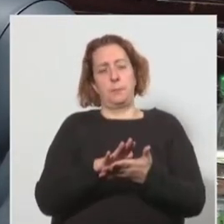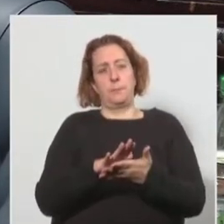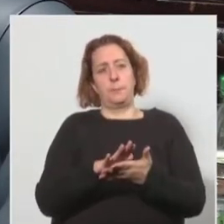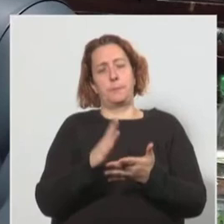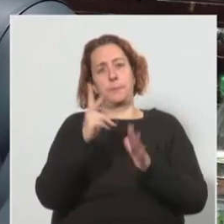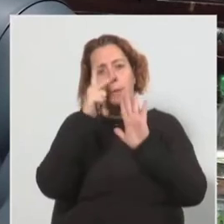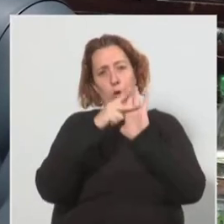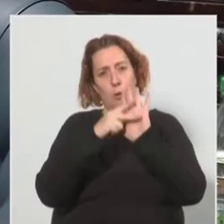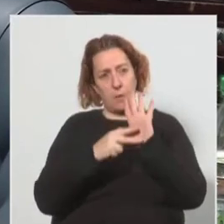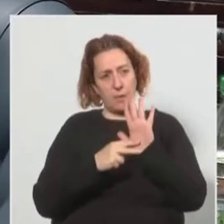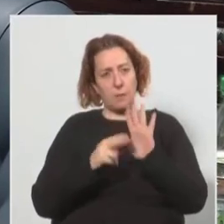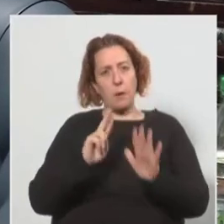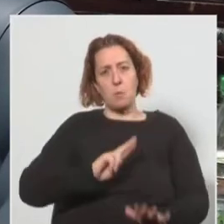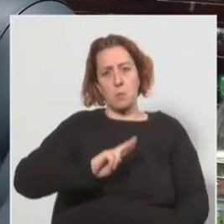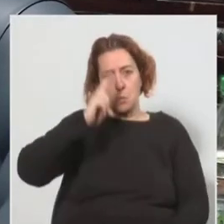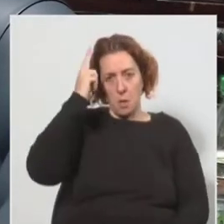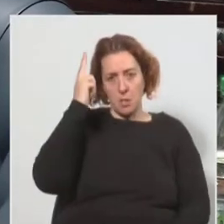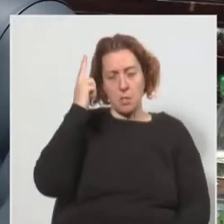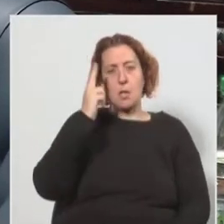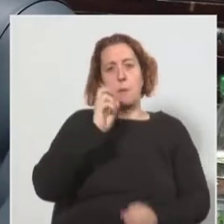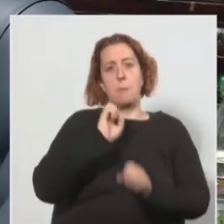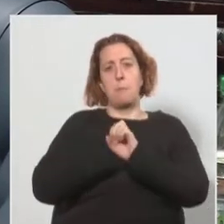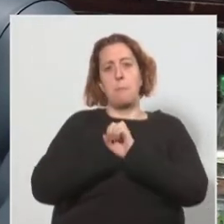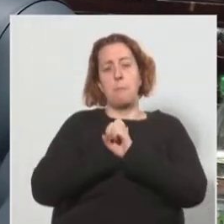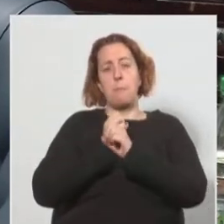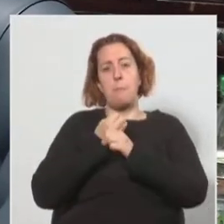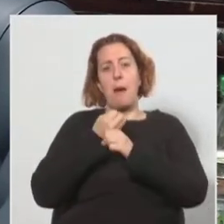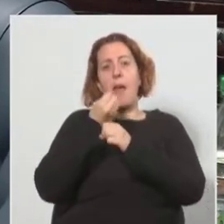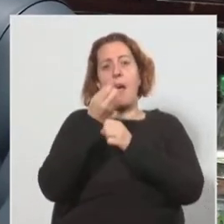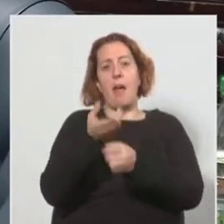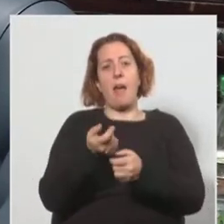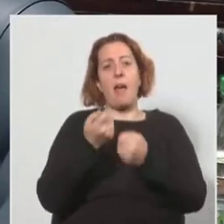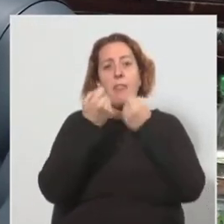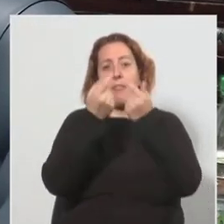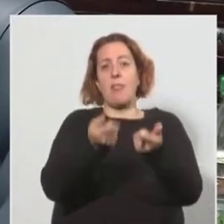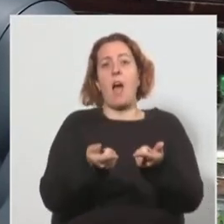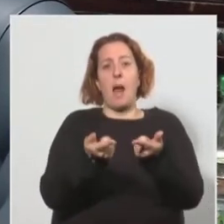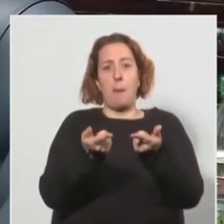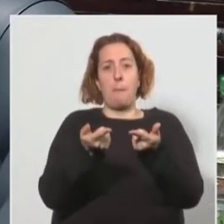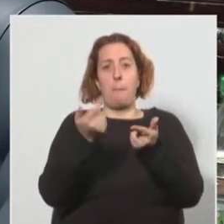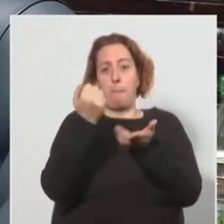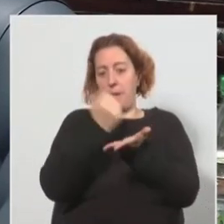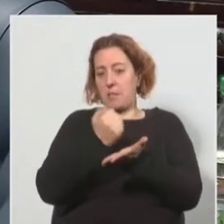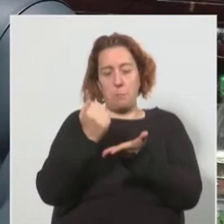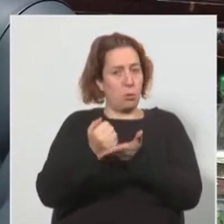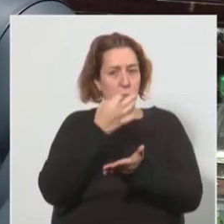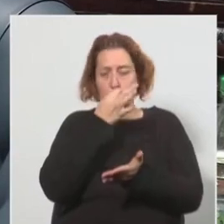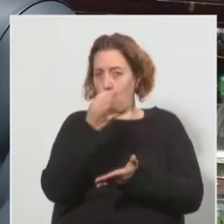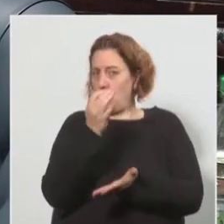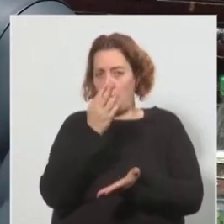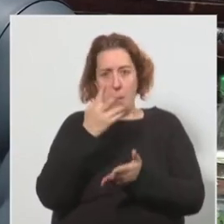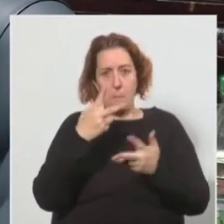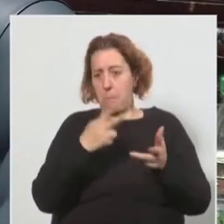La normativa uruguaya sobre expedición de pasaportes no establece plazos, con lo